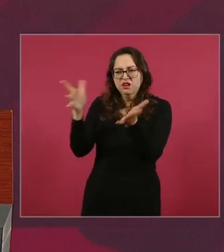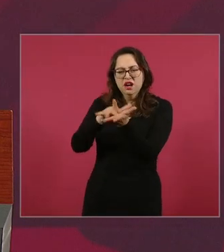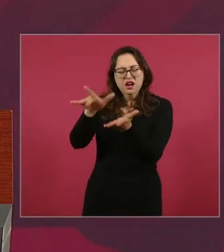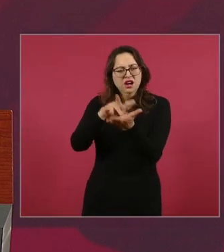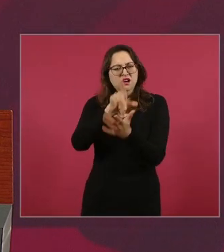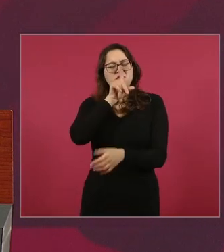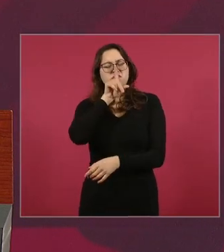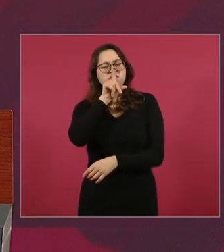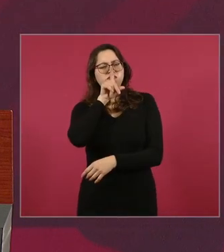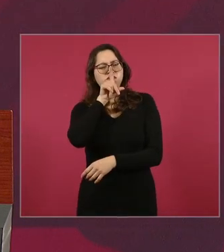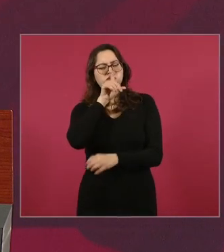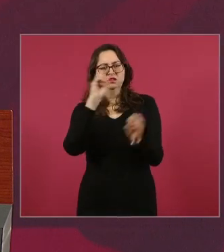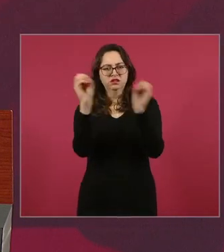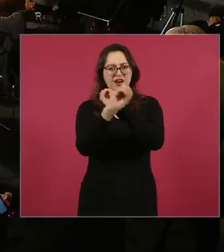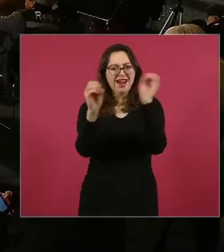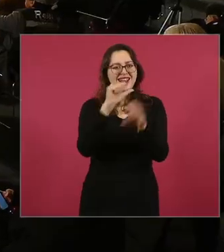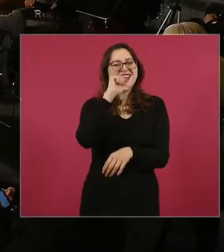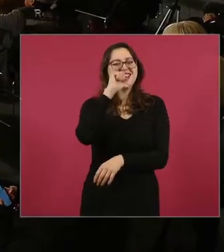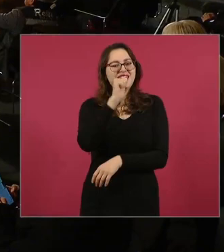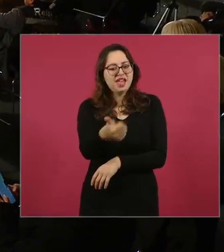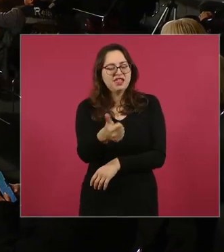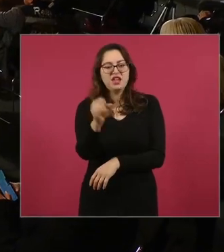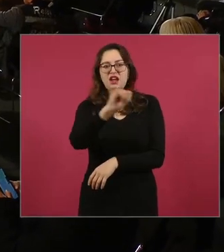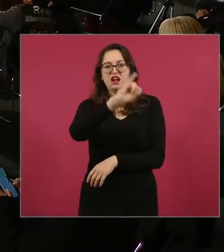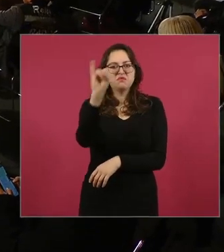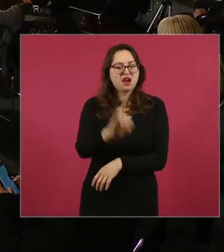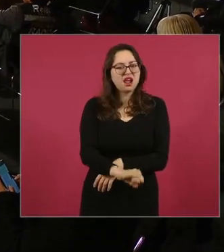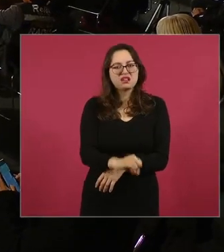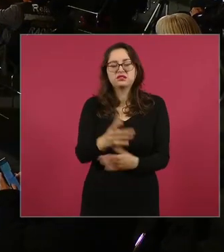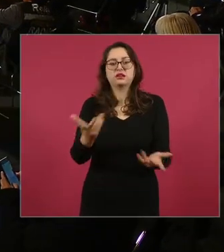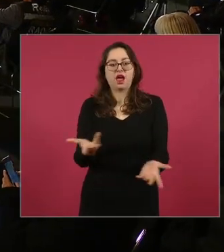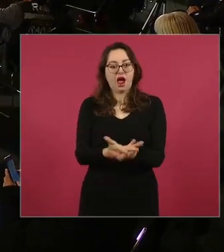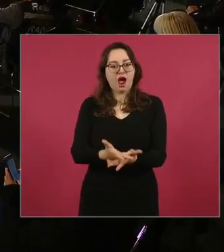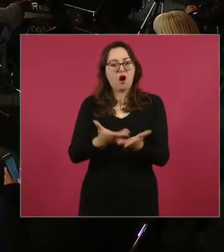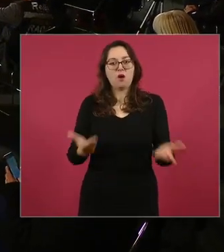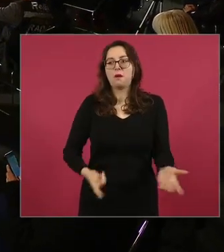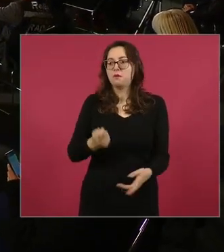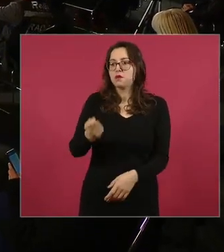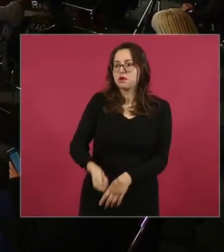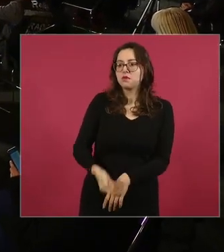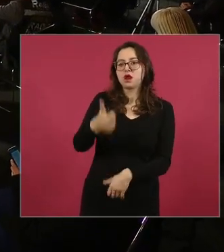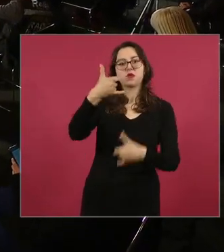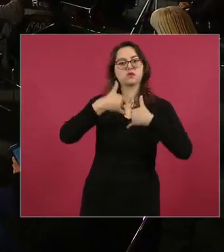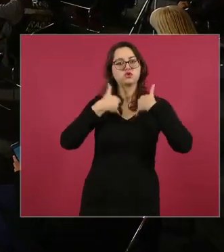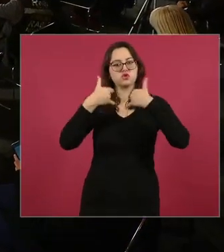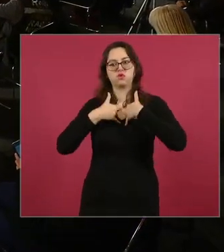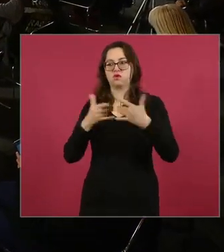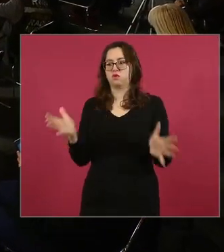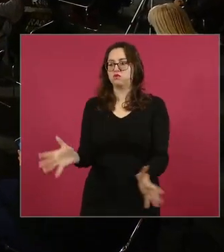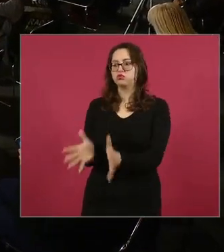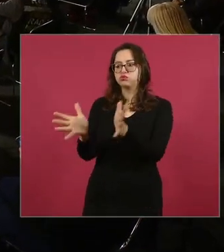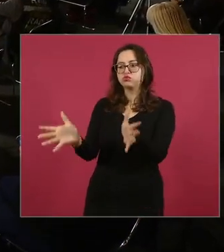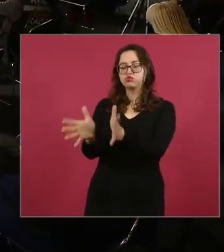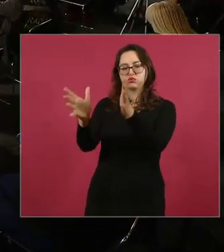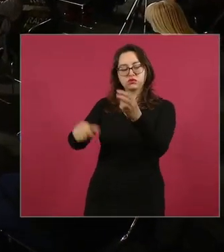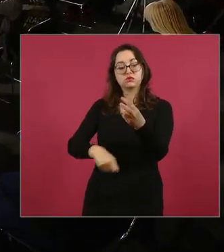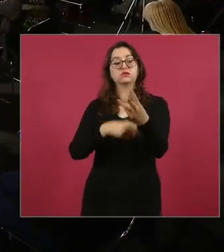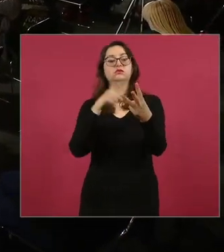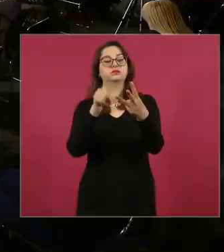llevando a cabo en estos tiempos en favor de los jóvenes. Y